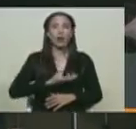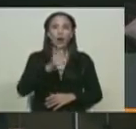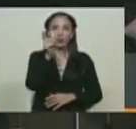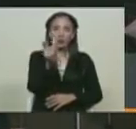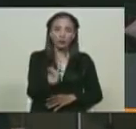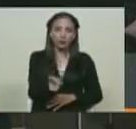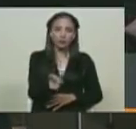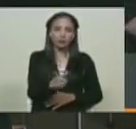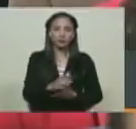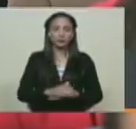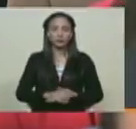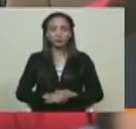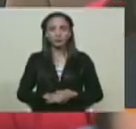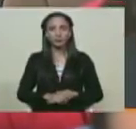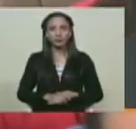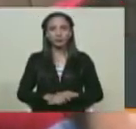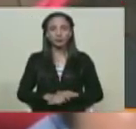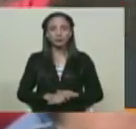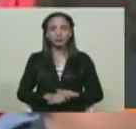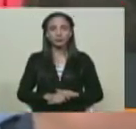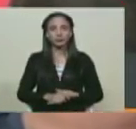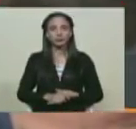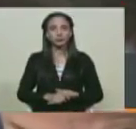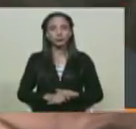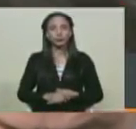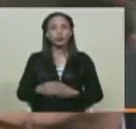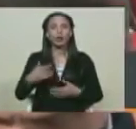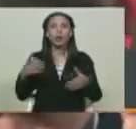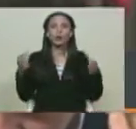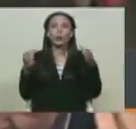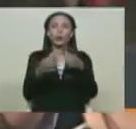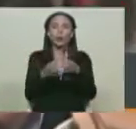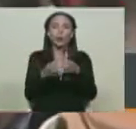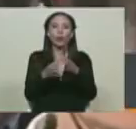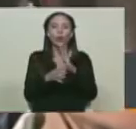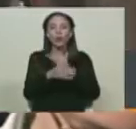alcaldesas, y al movimiento Somos Venezuela,